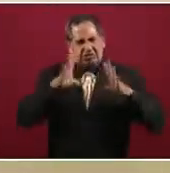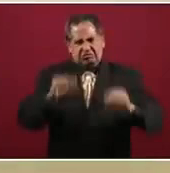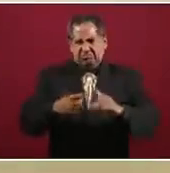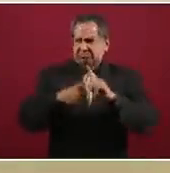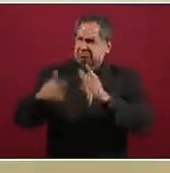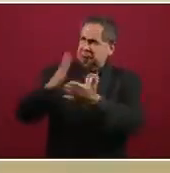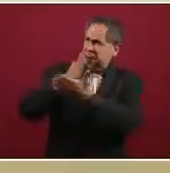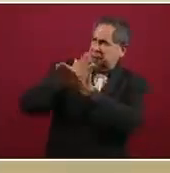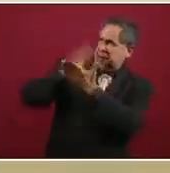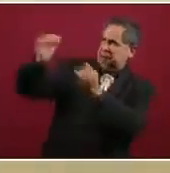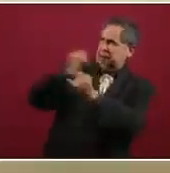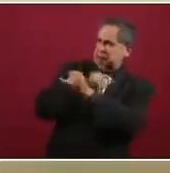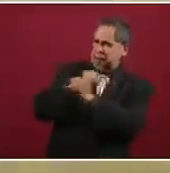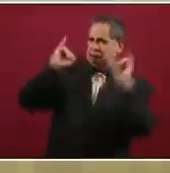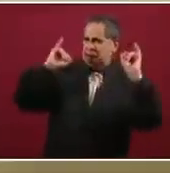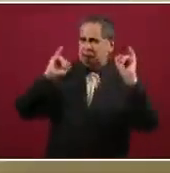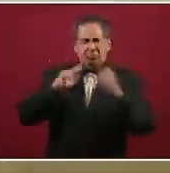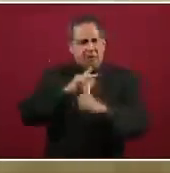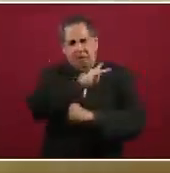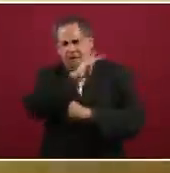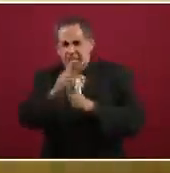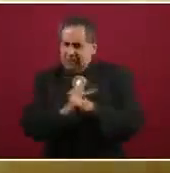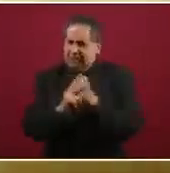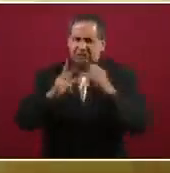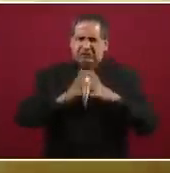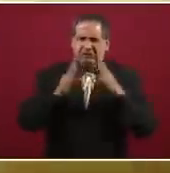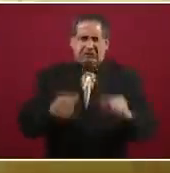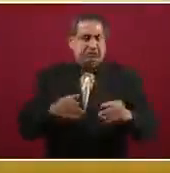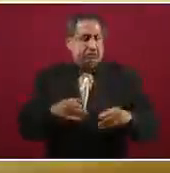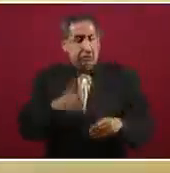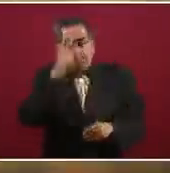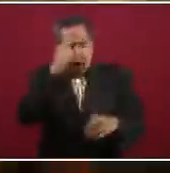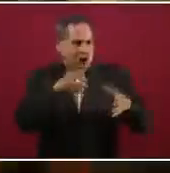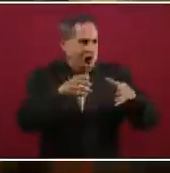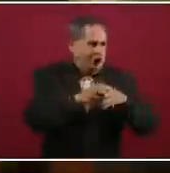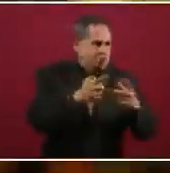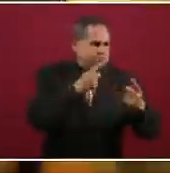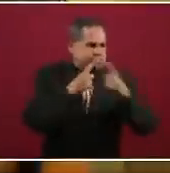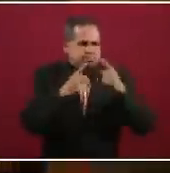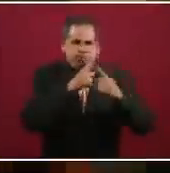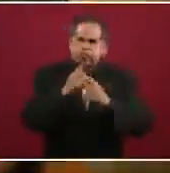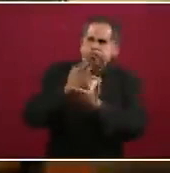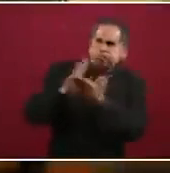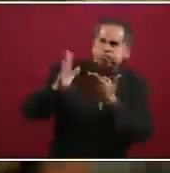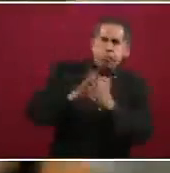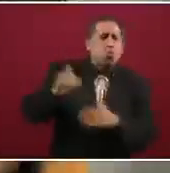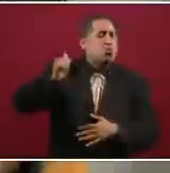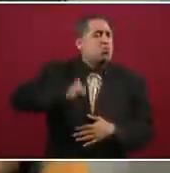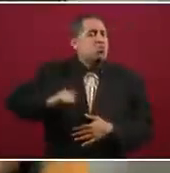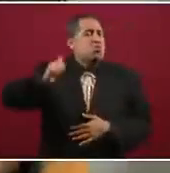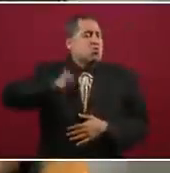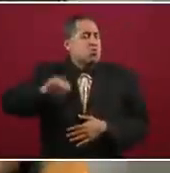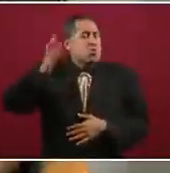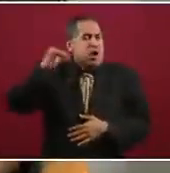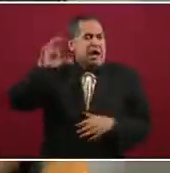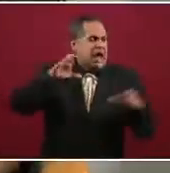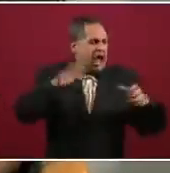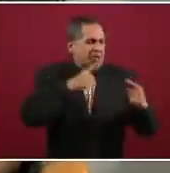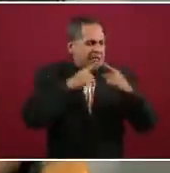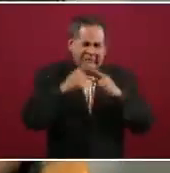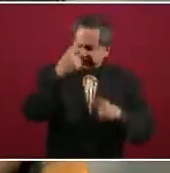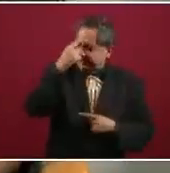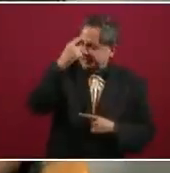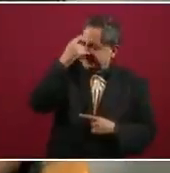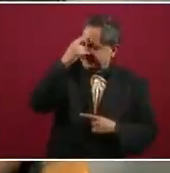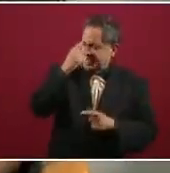nación independiente, para recordar aquellas gestas de todos nuestros antepasados que quisieron darnos libertad.